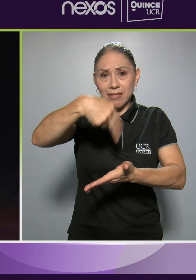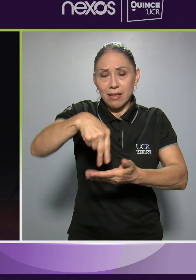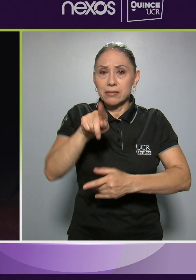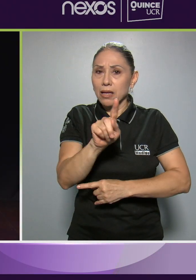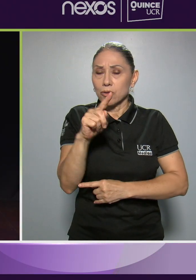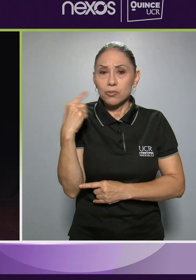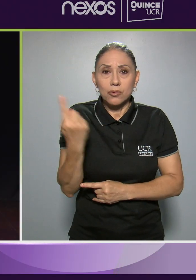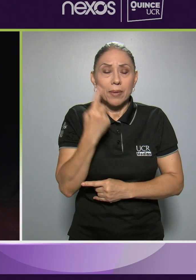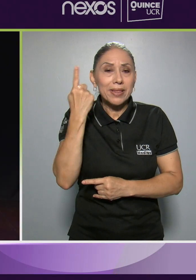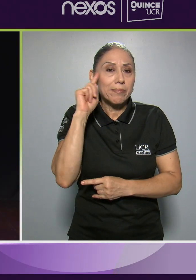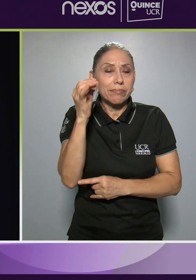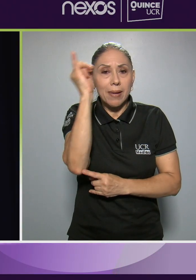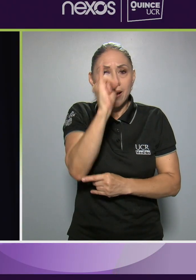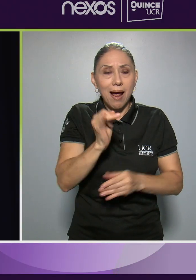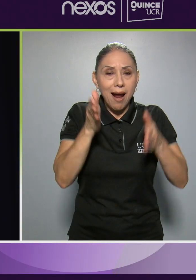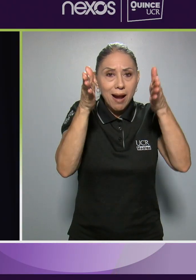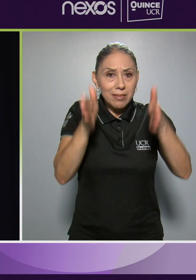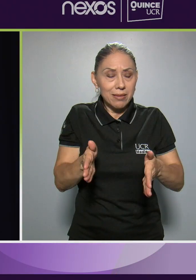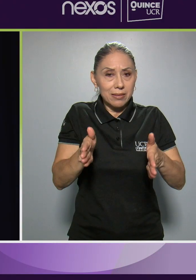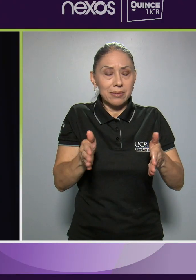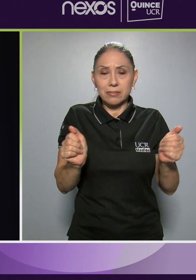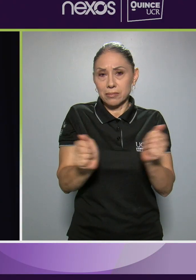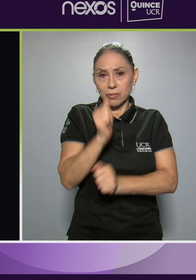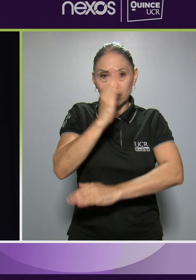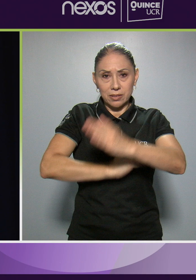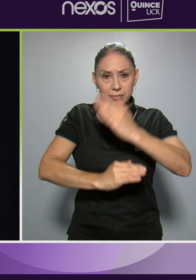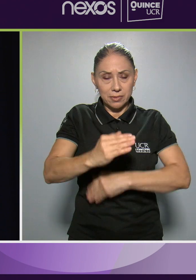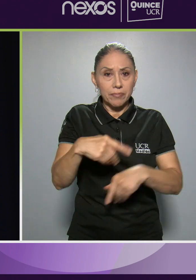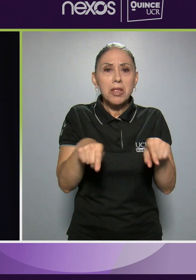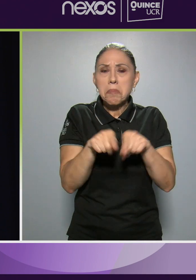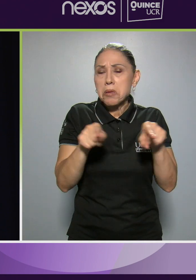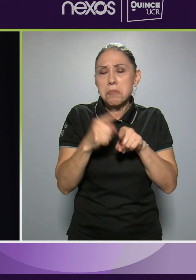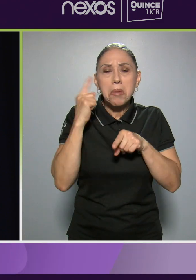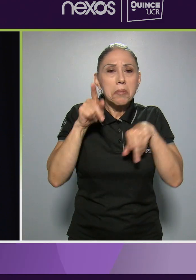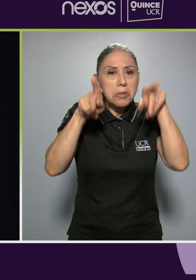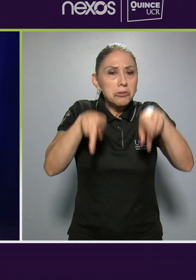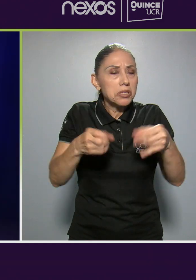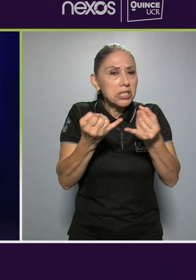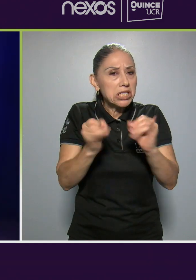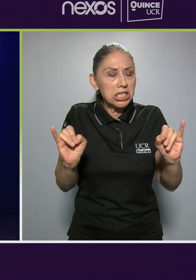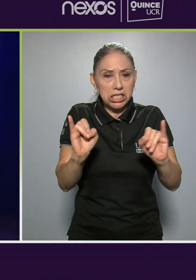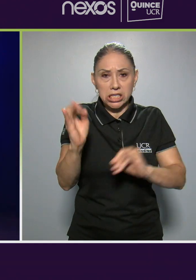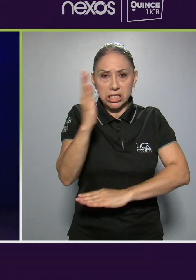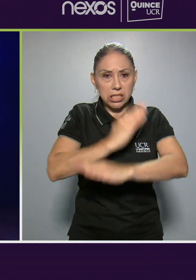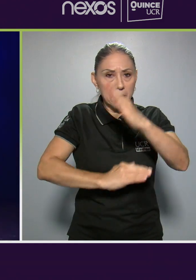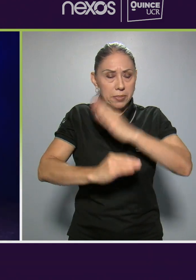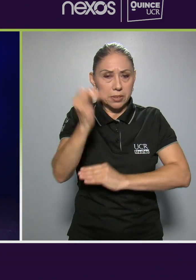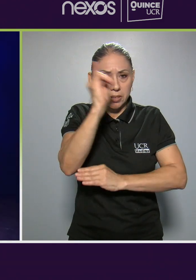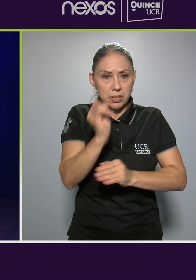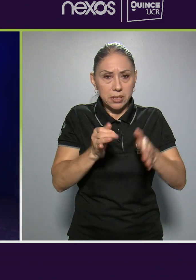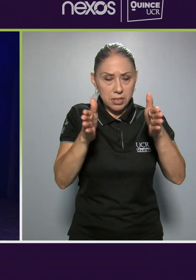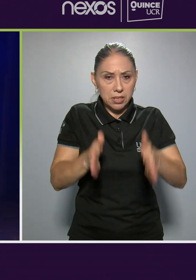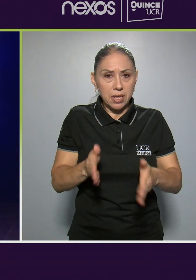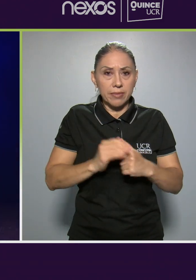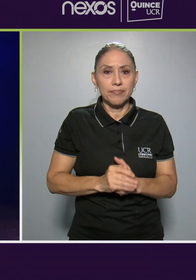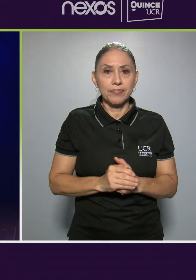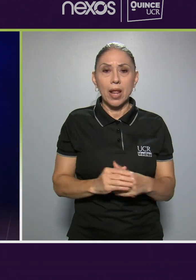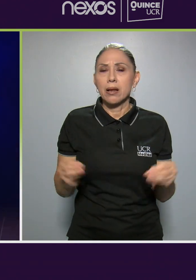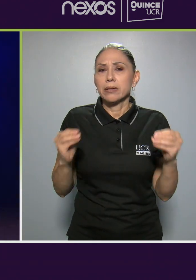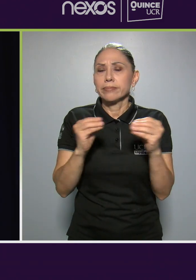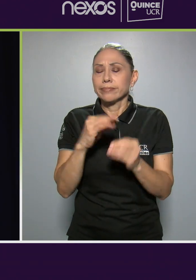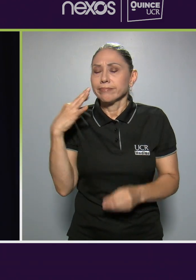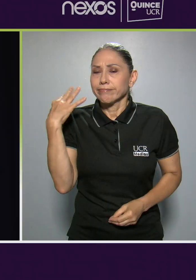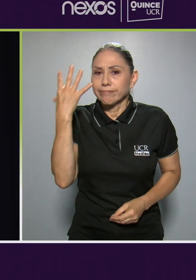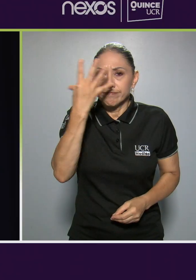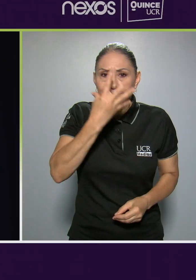solamente para artistas en situación de discapacidad, sino para artistas también sin discapacidad. Lo más hermoso de todo